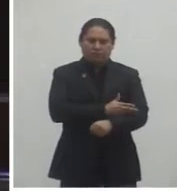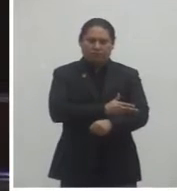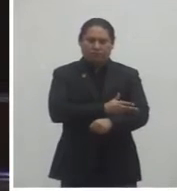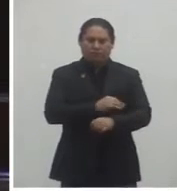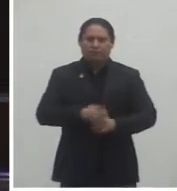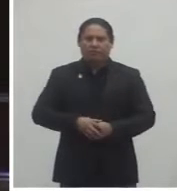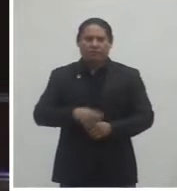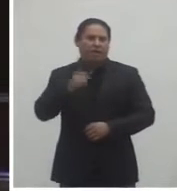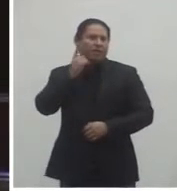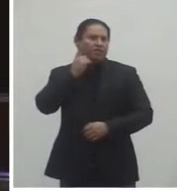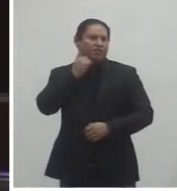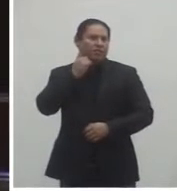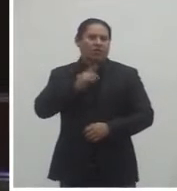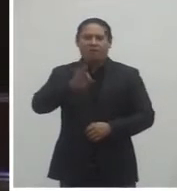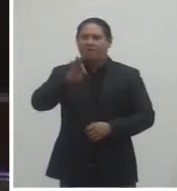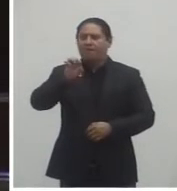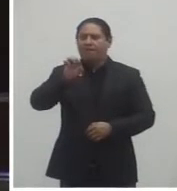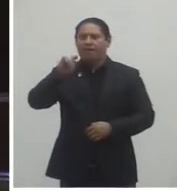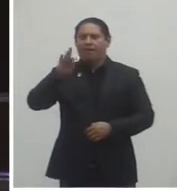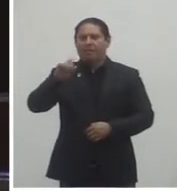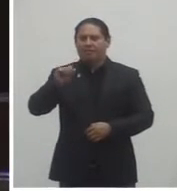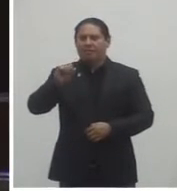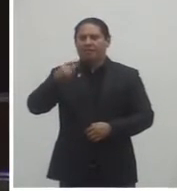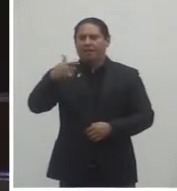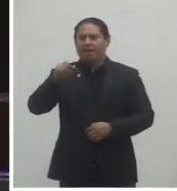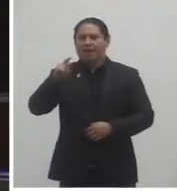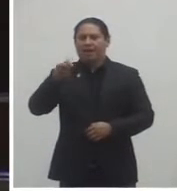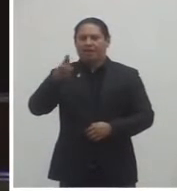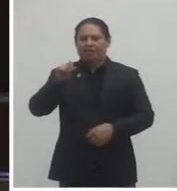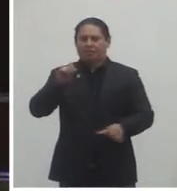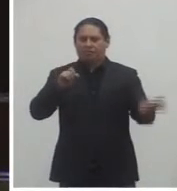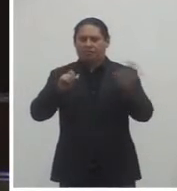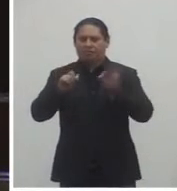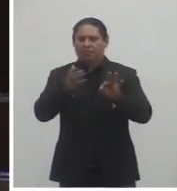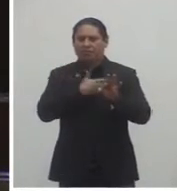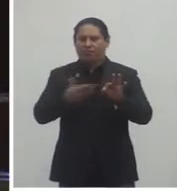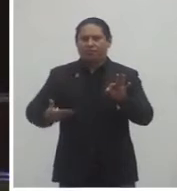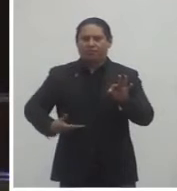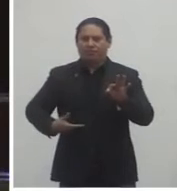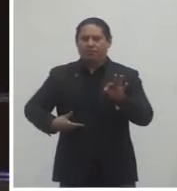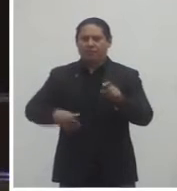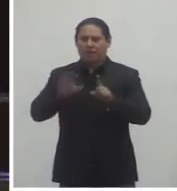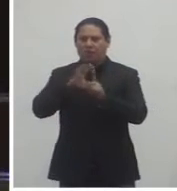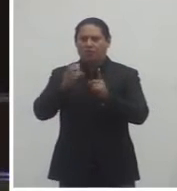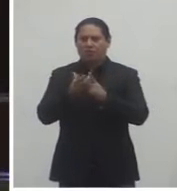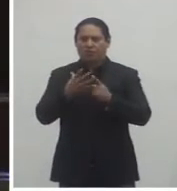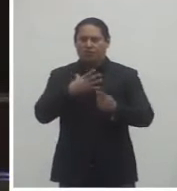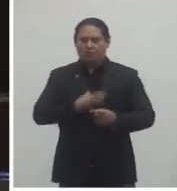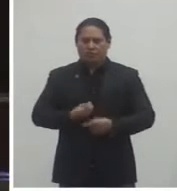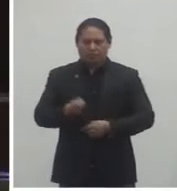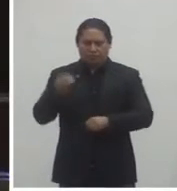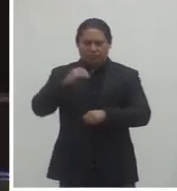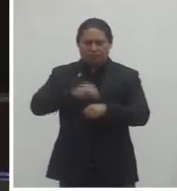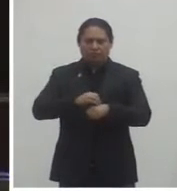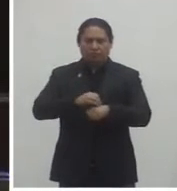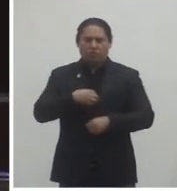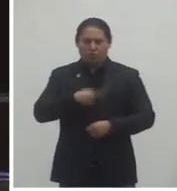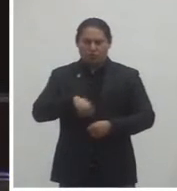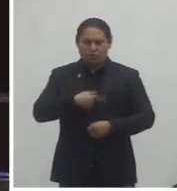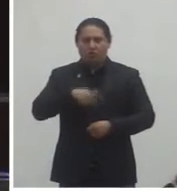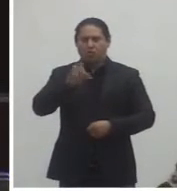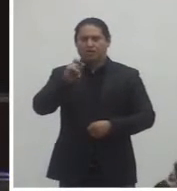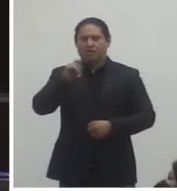el diputado Felipe de Jesús Granda Pastrana fue nombrado presidente de la Comisión de Postulación de la Medalla